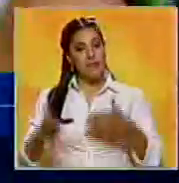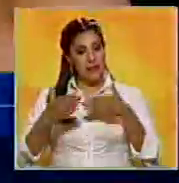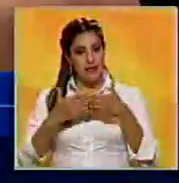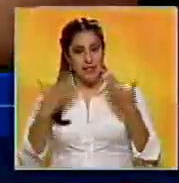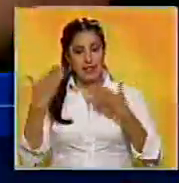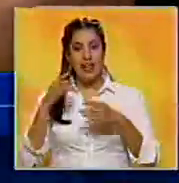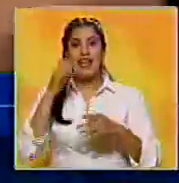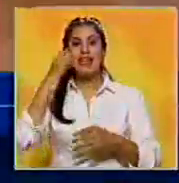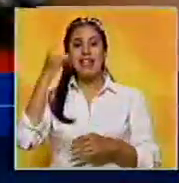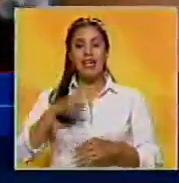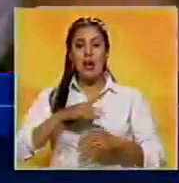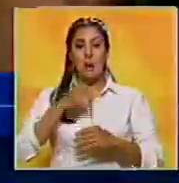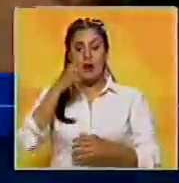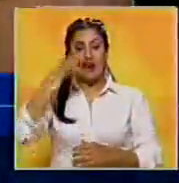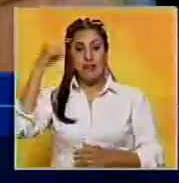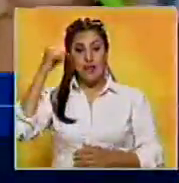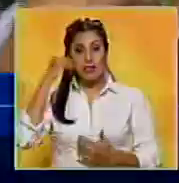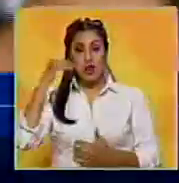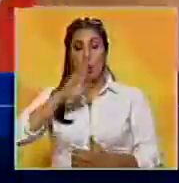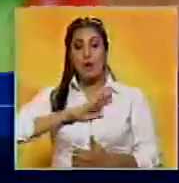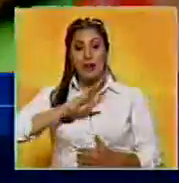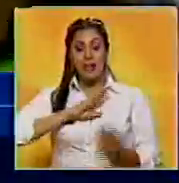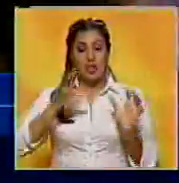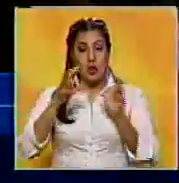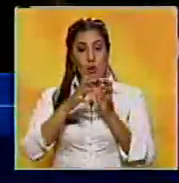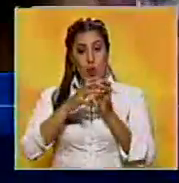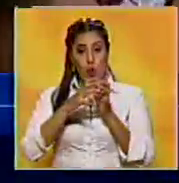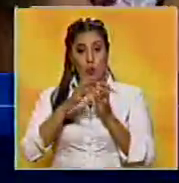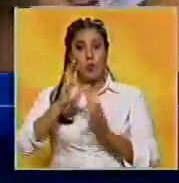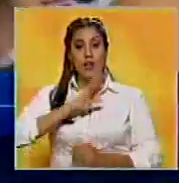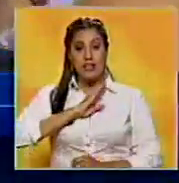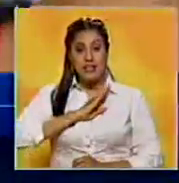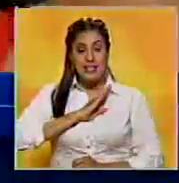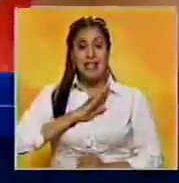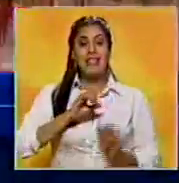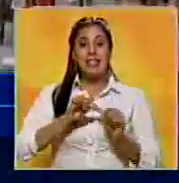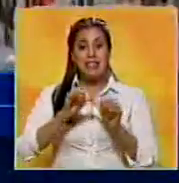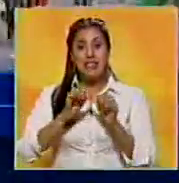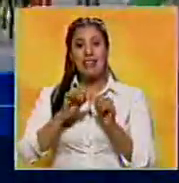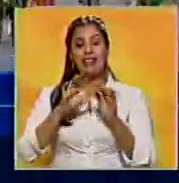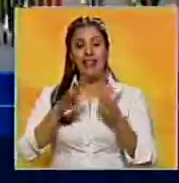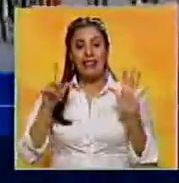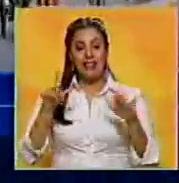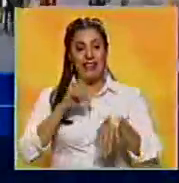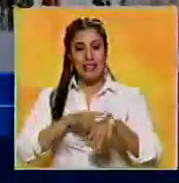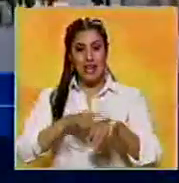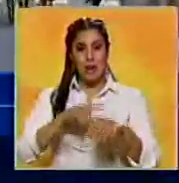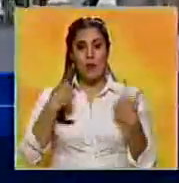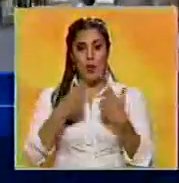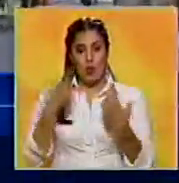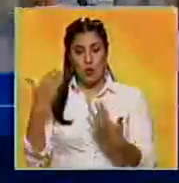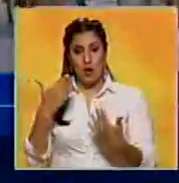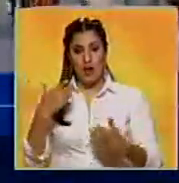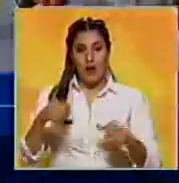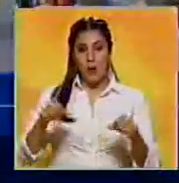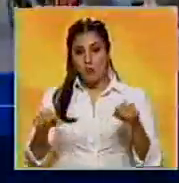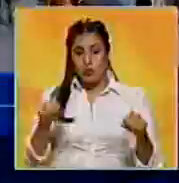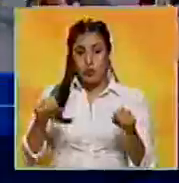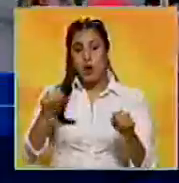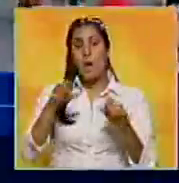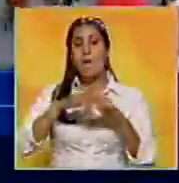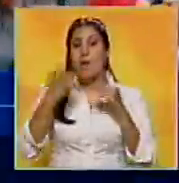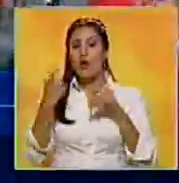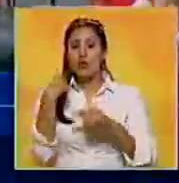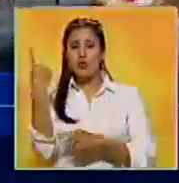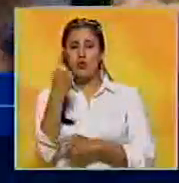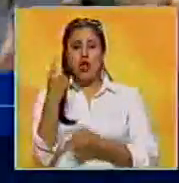cerramos con el Giro de Italia porque el francés Pierre Holland del equipo Cannondale Rapac se quedó con la etapa 17 entre Tirano y Canasei Valdifazza